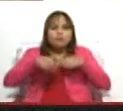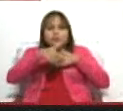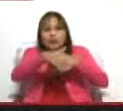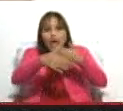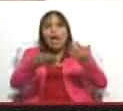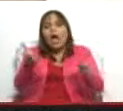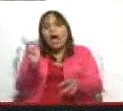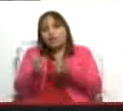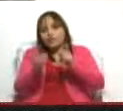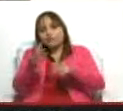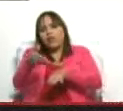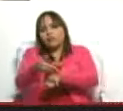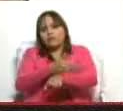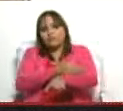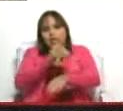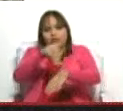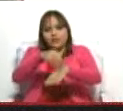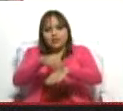20...